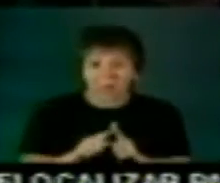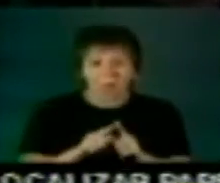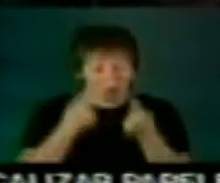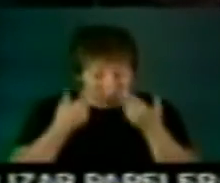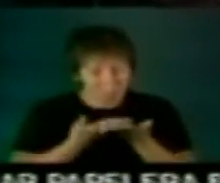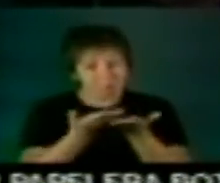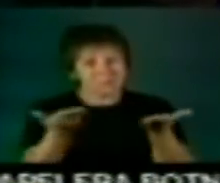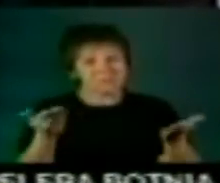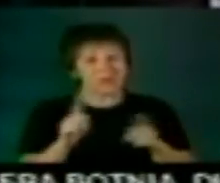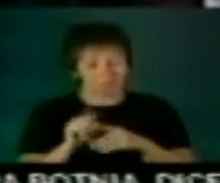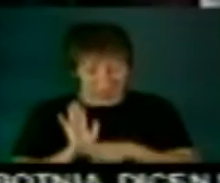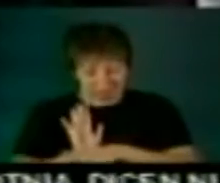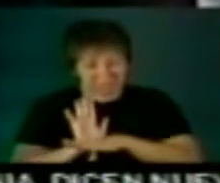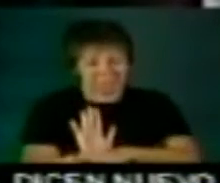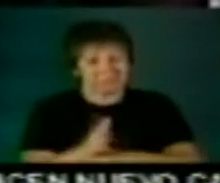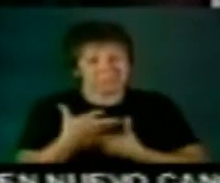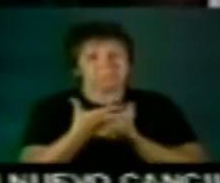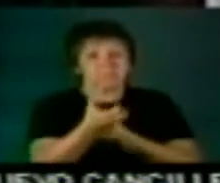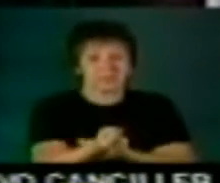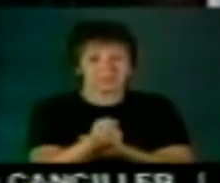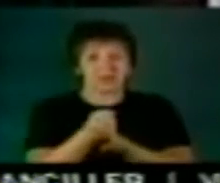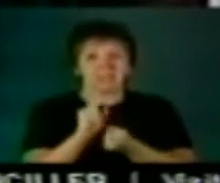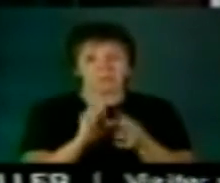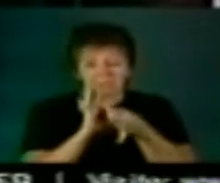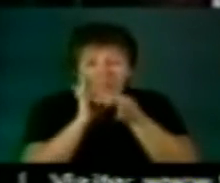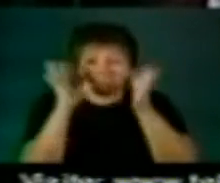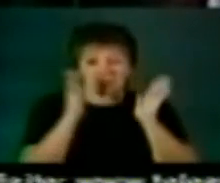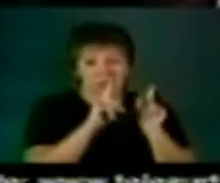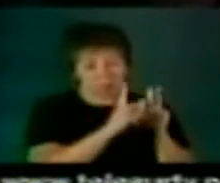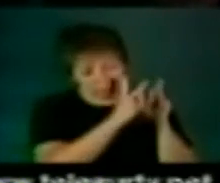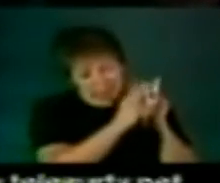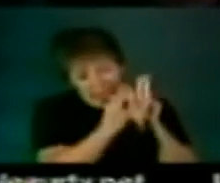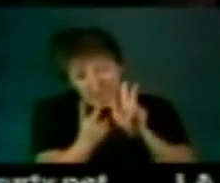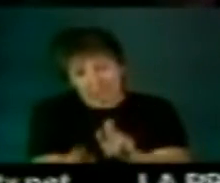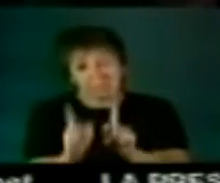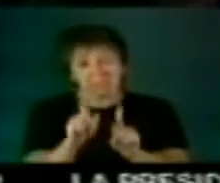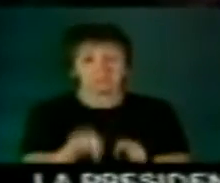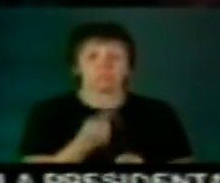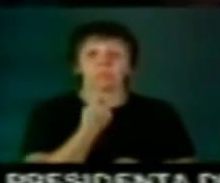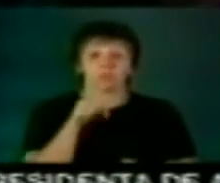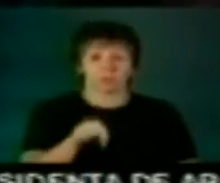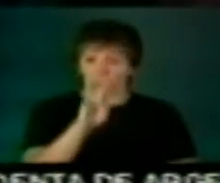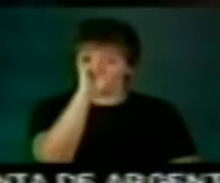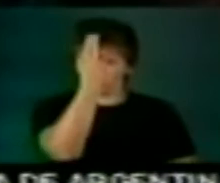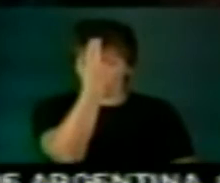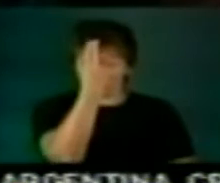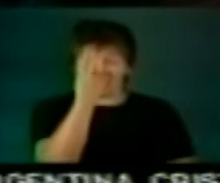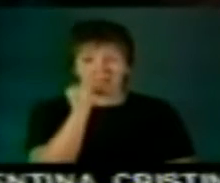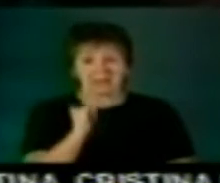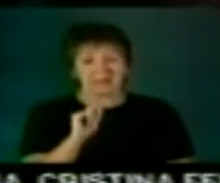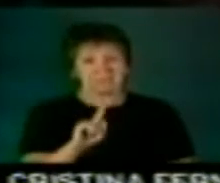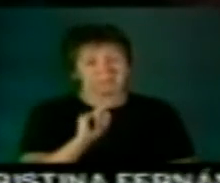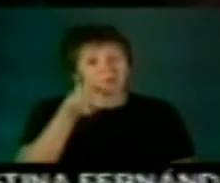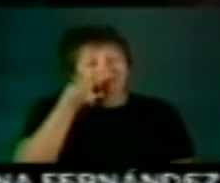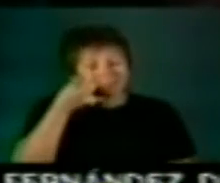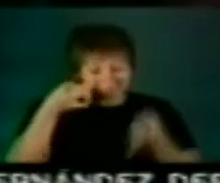respaldo a los procesos democráticos de renovación del poder. Se hacen